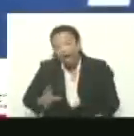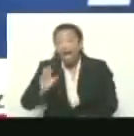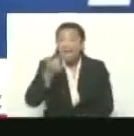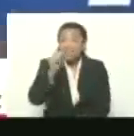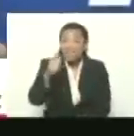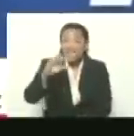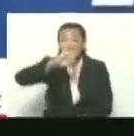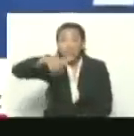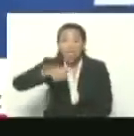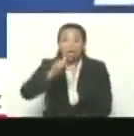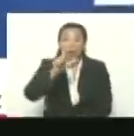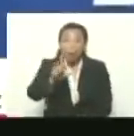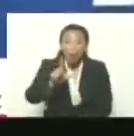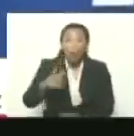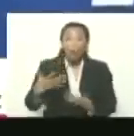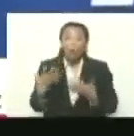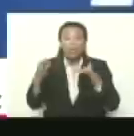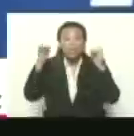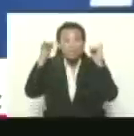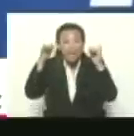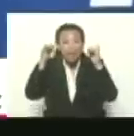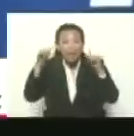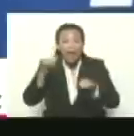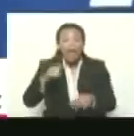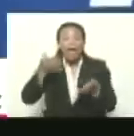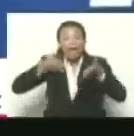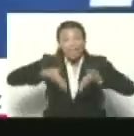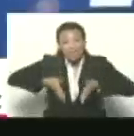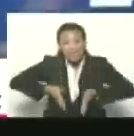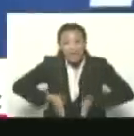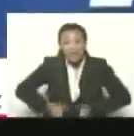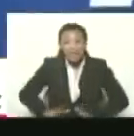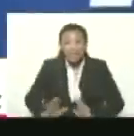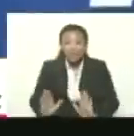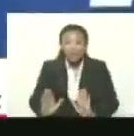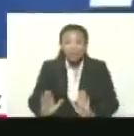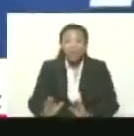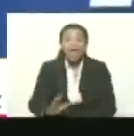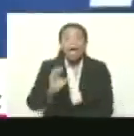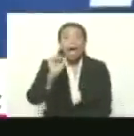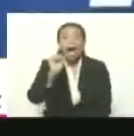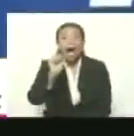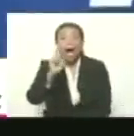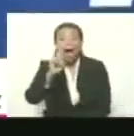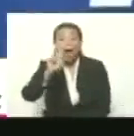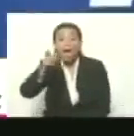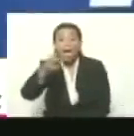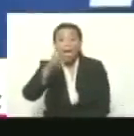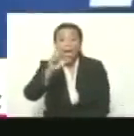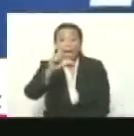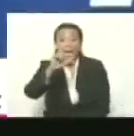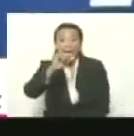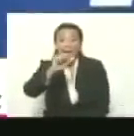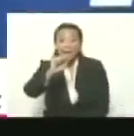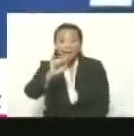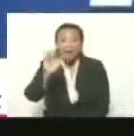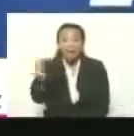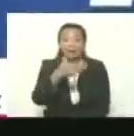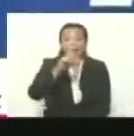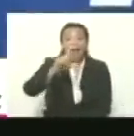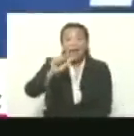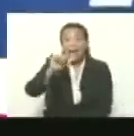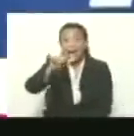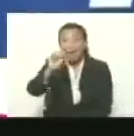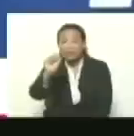julio, donde se celebra el natalicio de Argelia Laya, una mujer empoderada. Hoy me